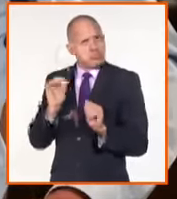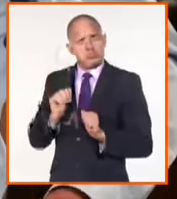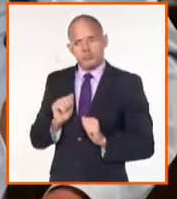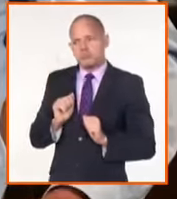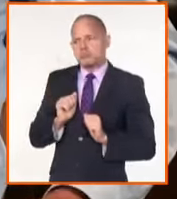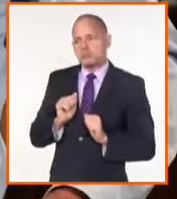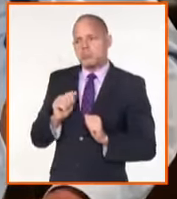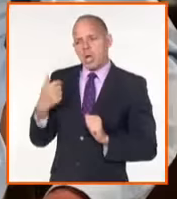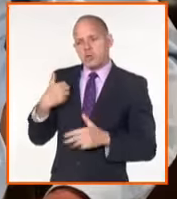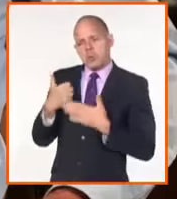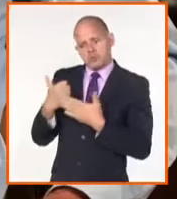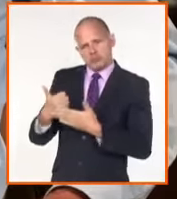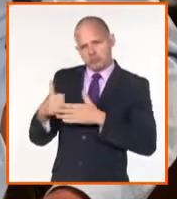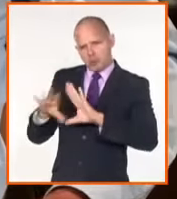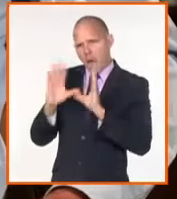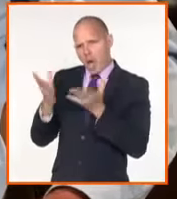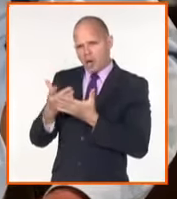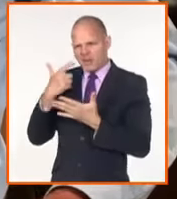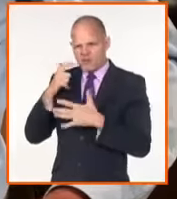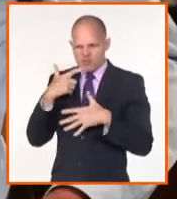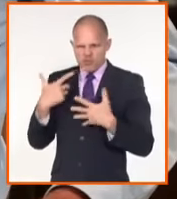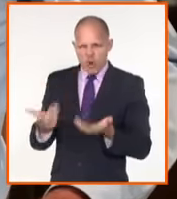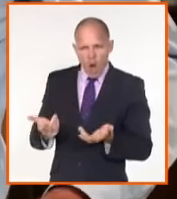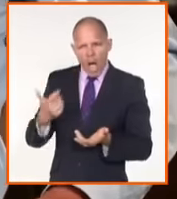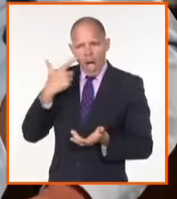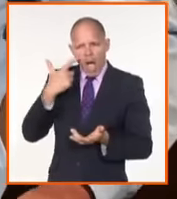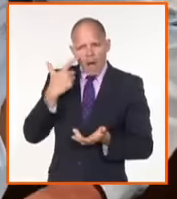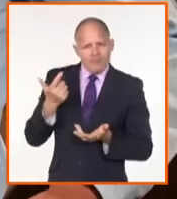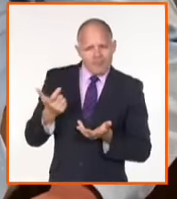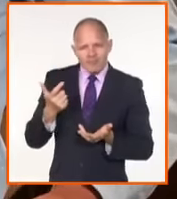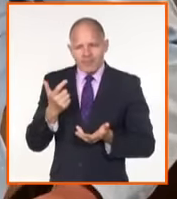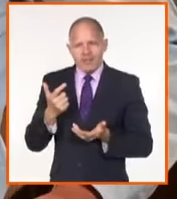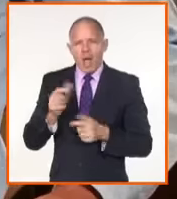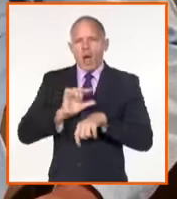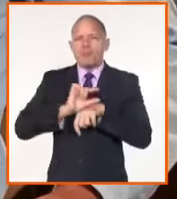a cooperar, de buscar espacios más sistemáticos en los cuales